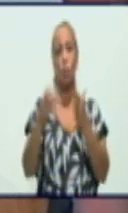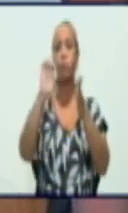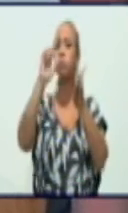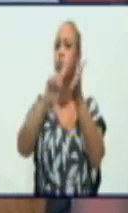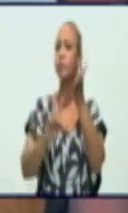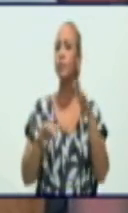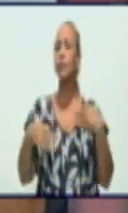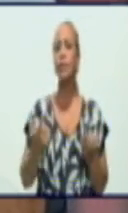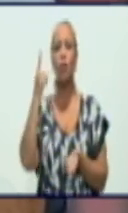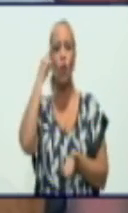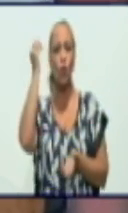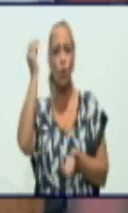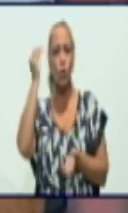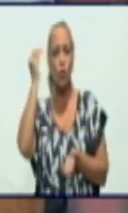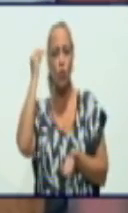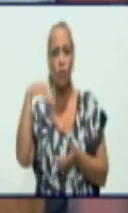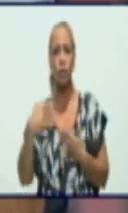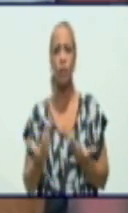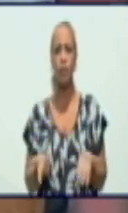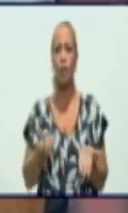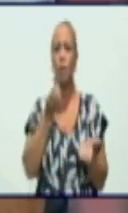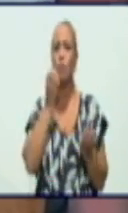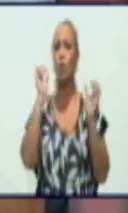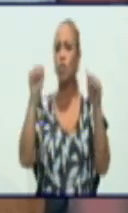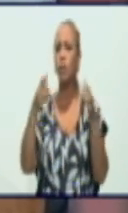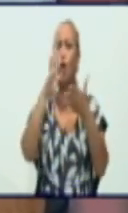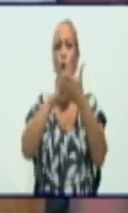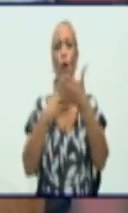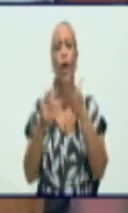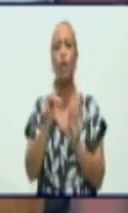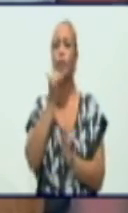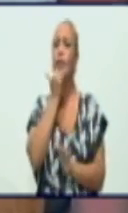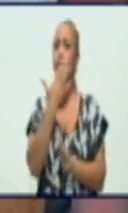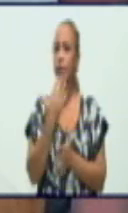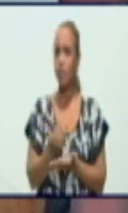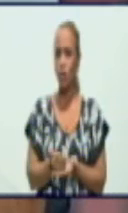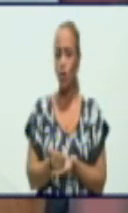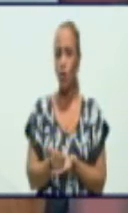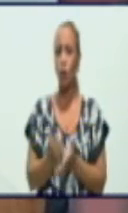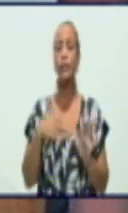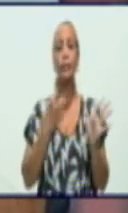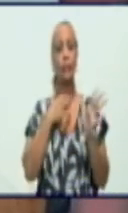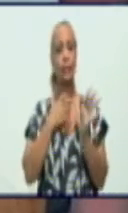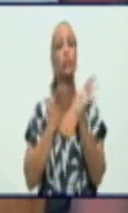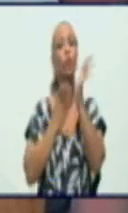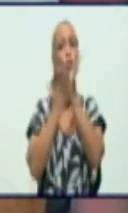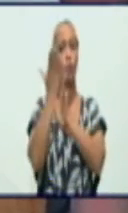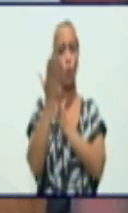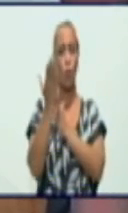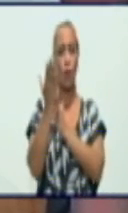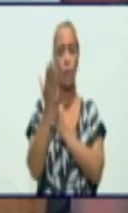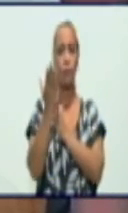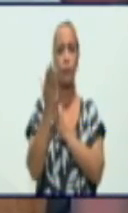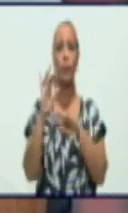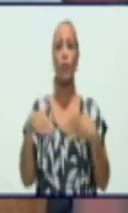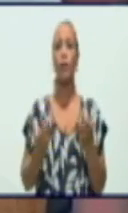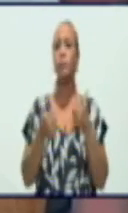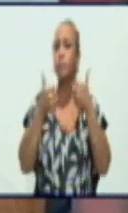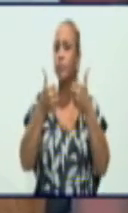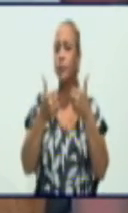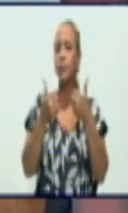o conocimiento del posible horario de afectación, porque por supuesto hay que continuar con la vitalidad de la